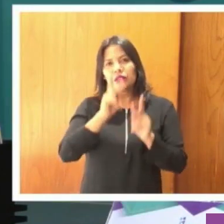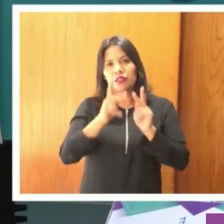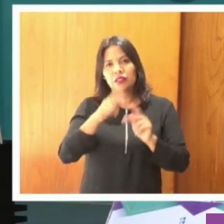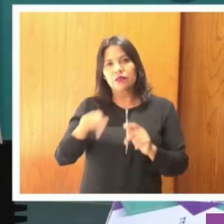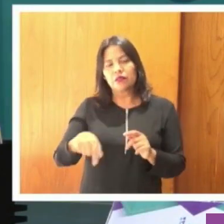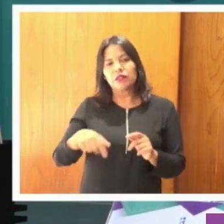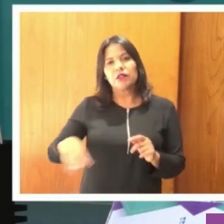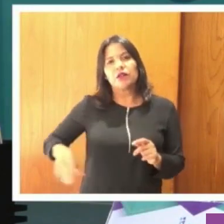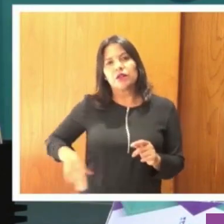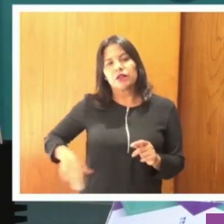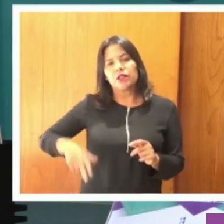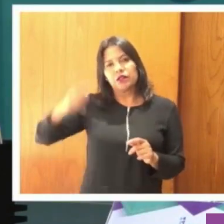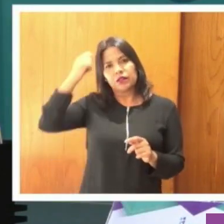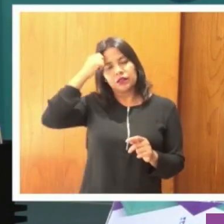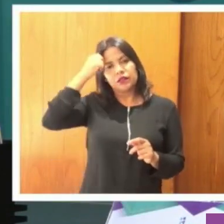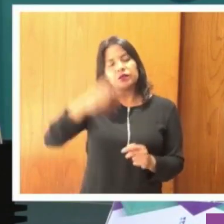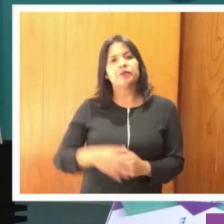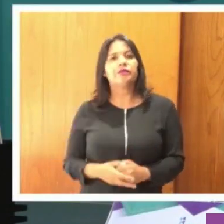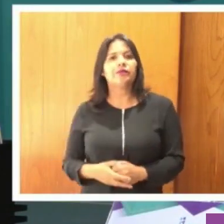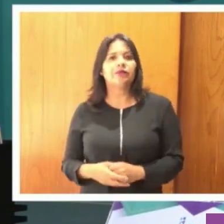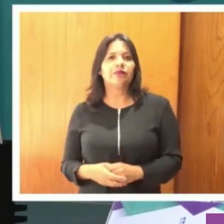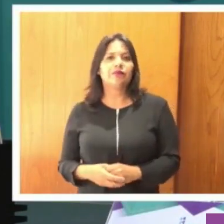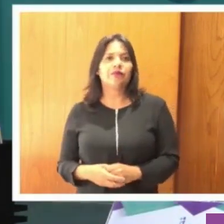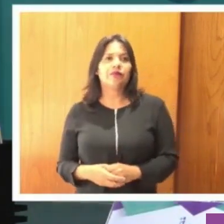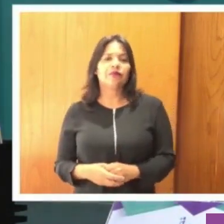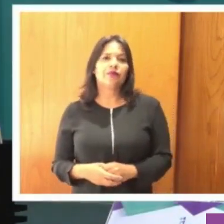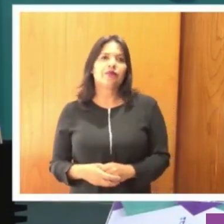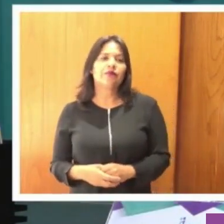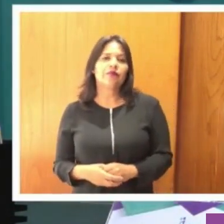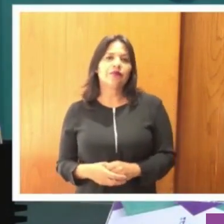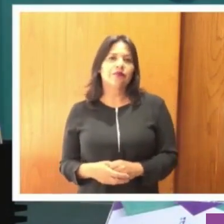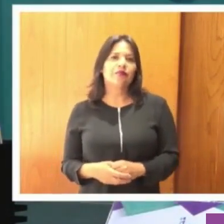el Ayuntamiento de Texcoco, a través de